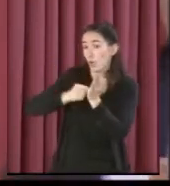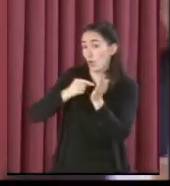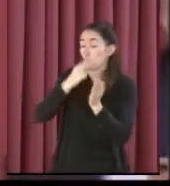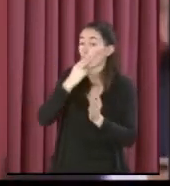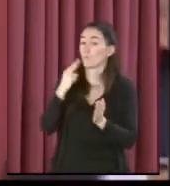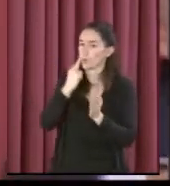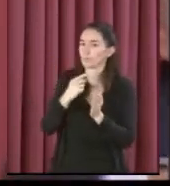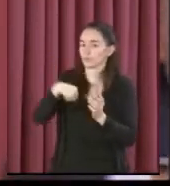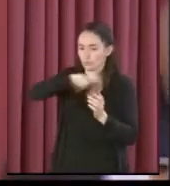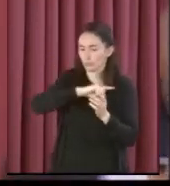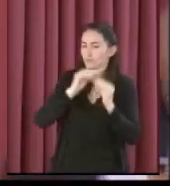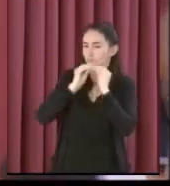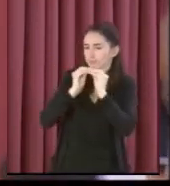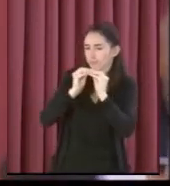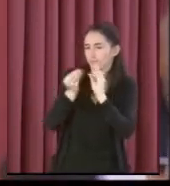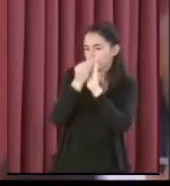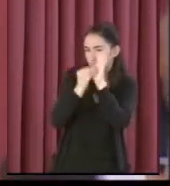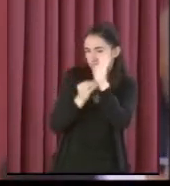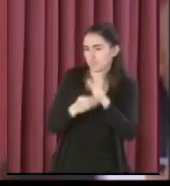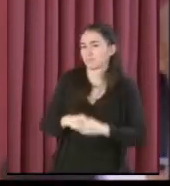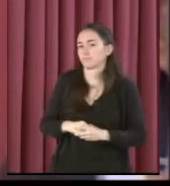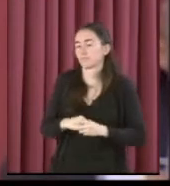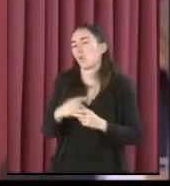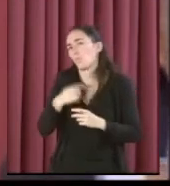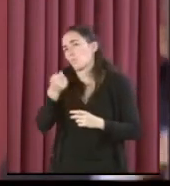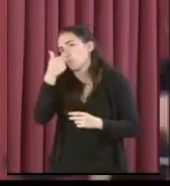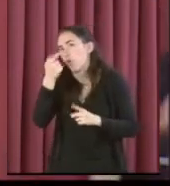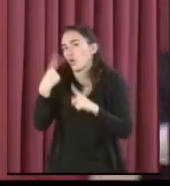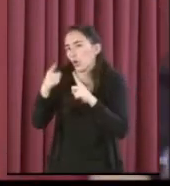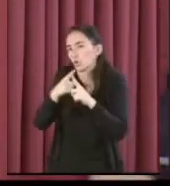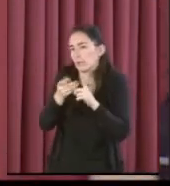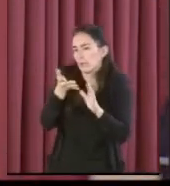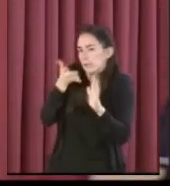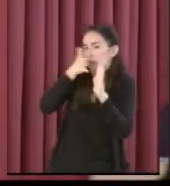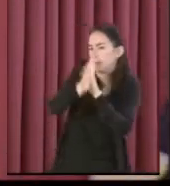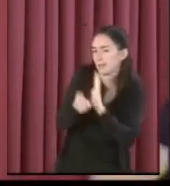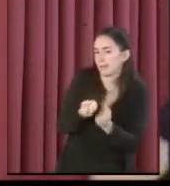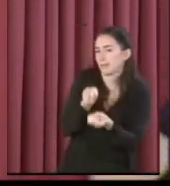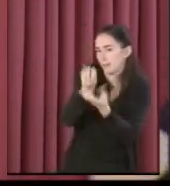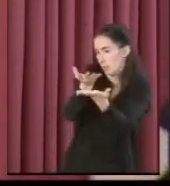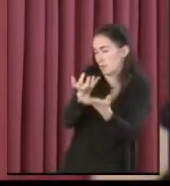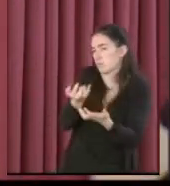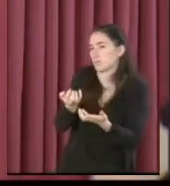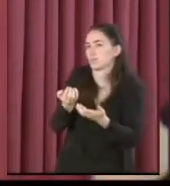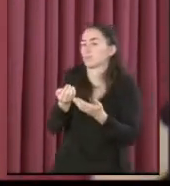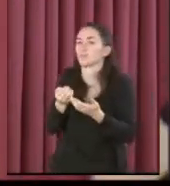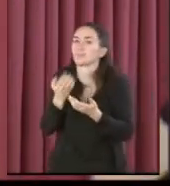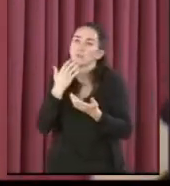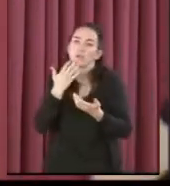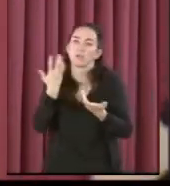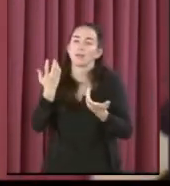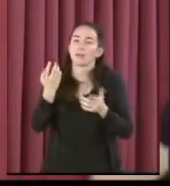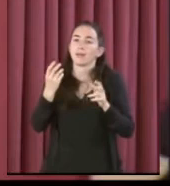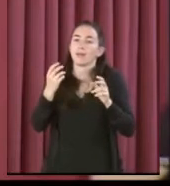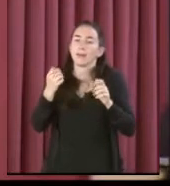trabajando. Pero les avanzo algunas ideas y algunas medidas que ya se van a poner en marcha para apoyar